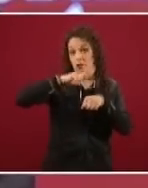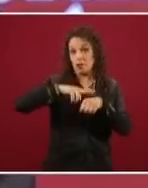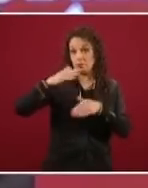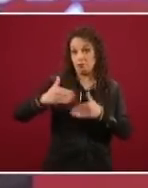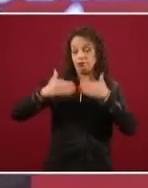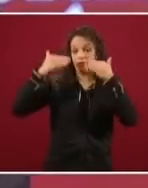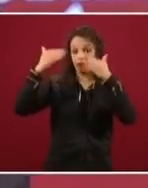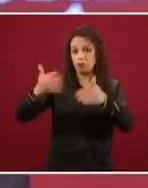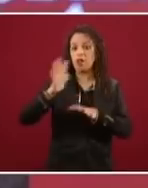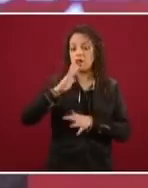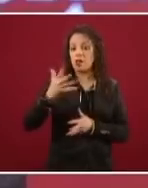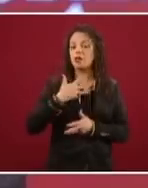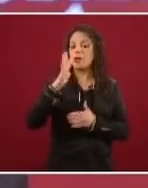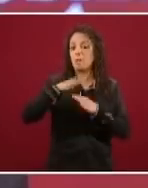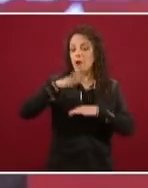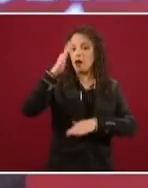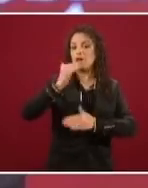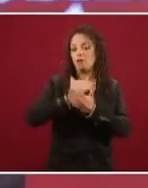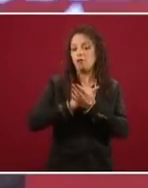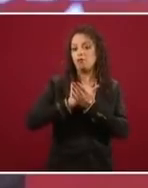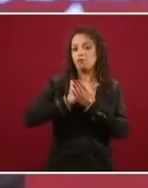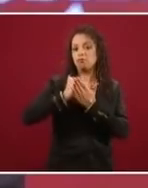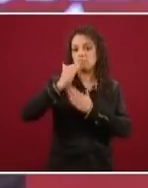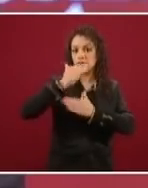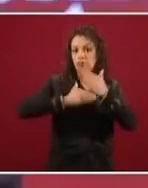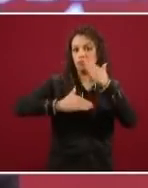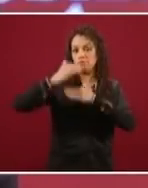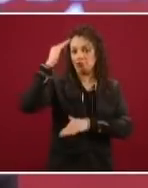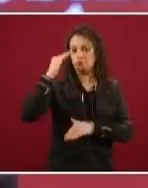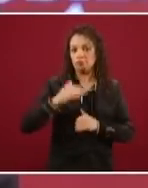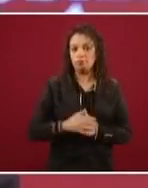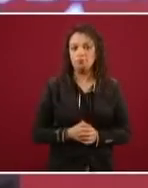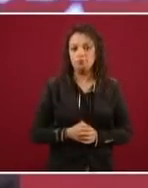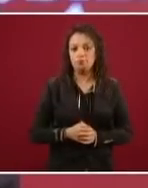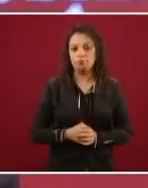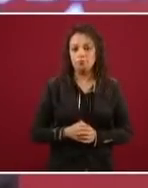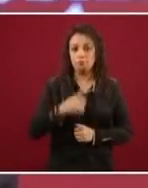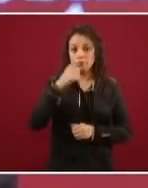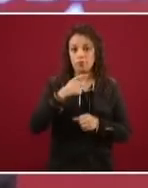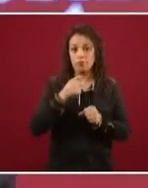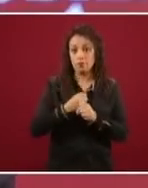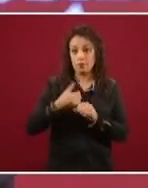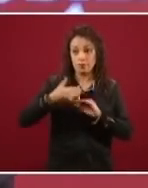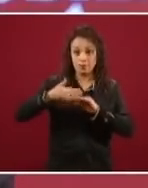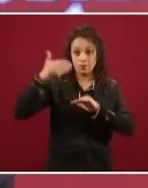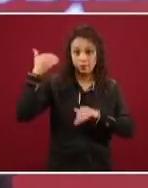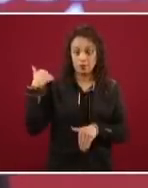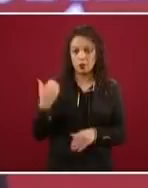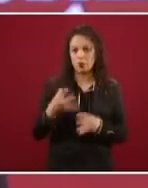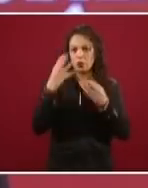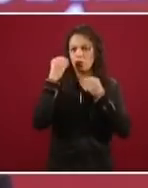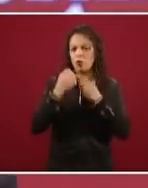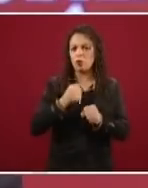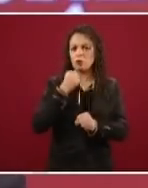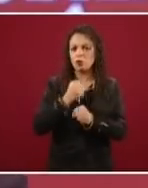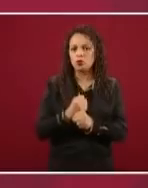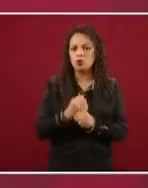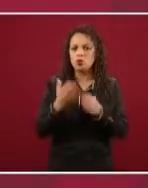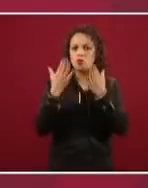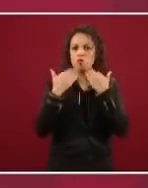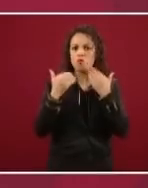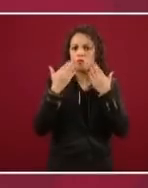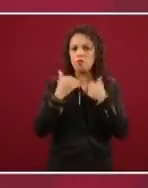el año pasado llegó inversión extranjera como no había sucedido en muchos años en el país